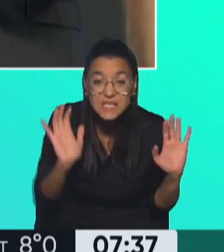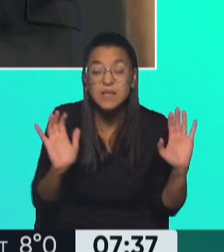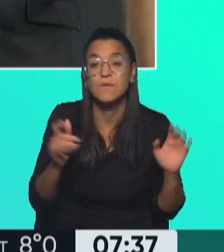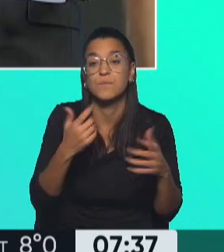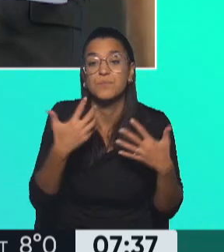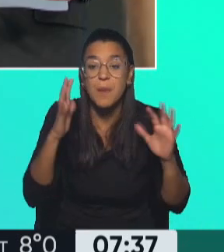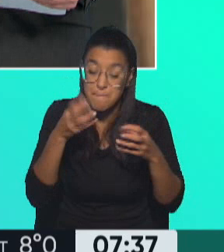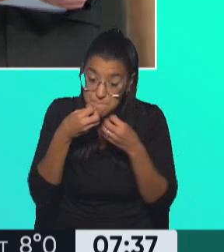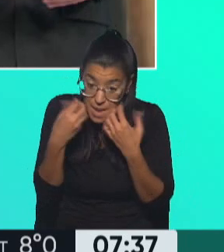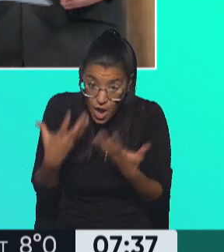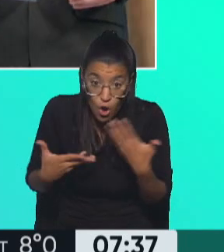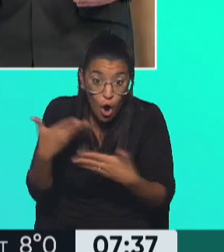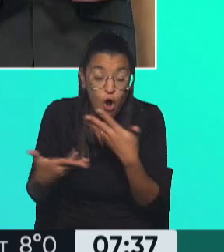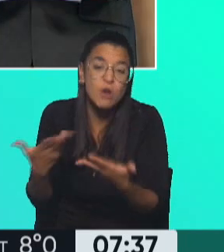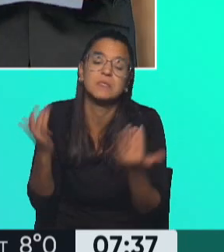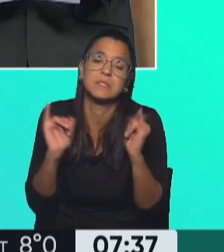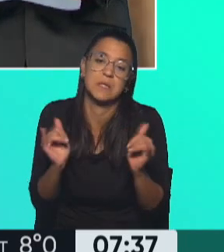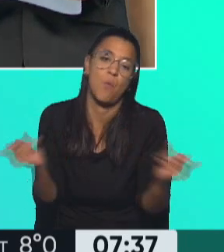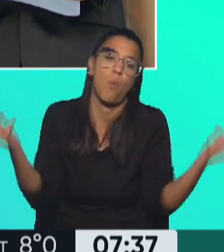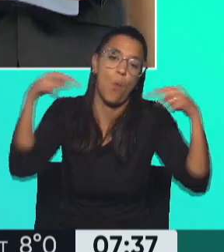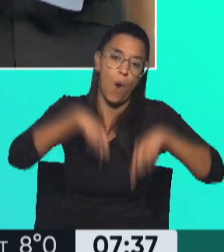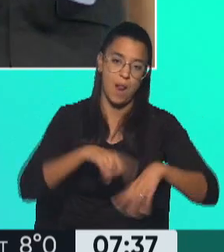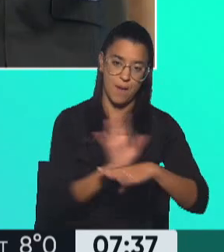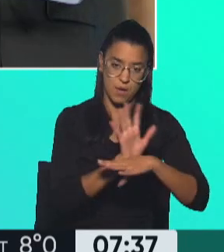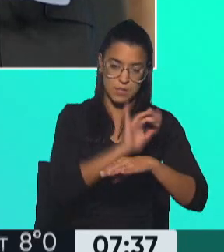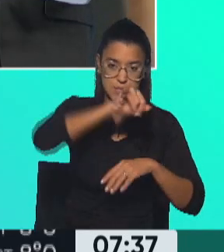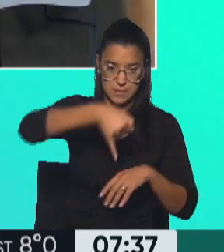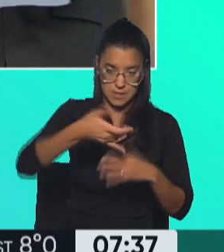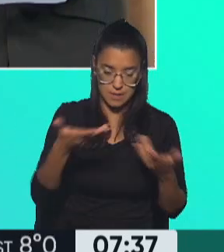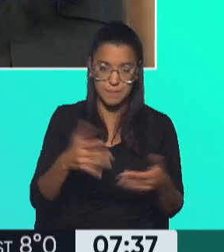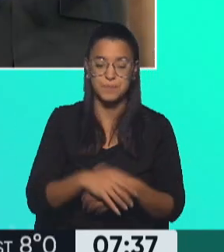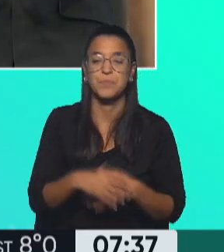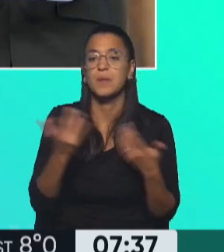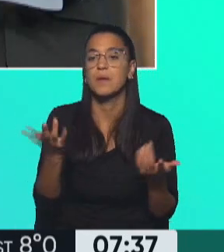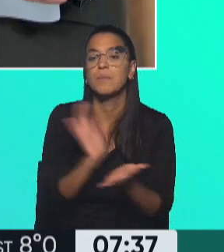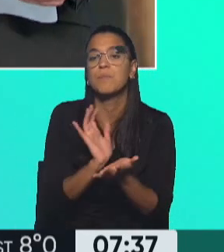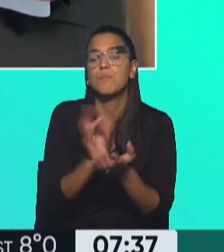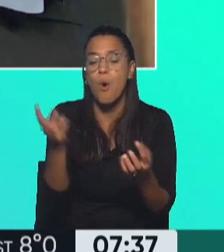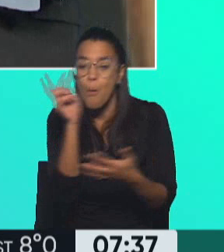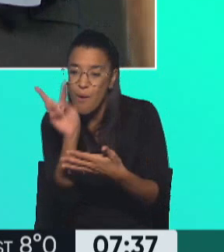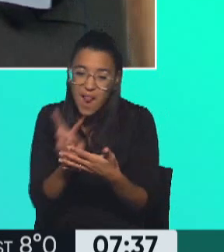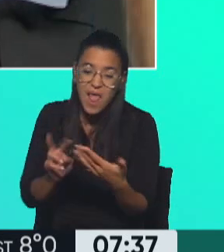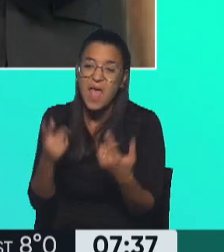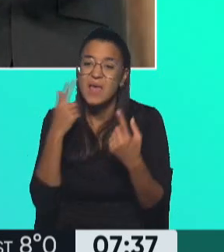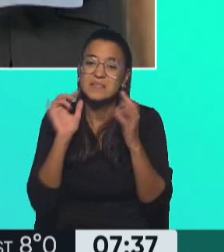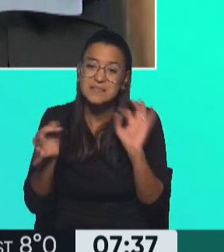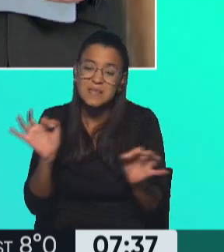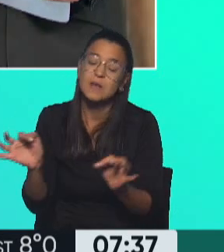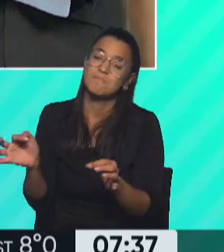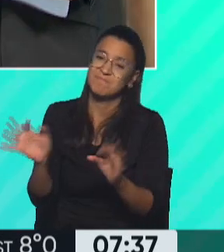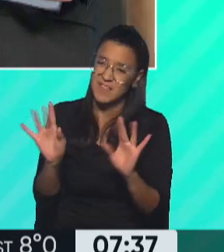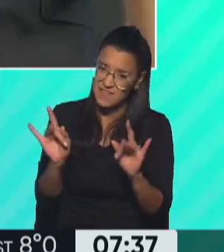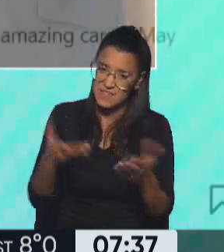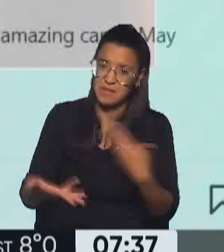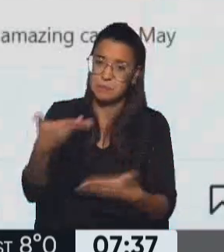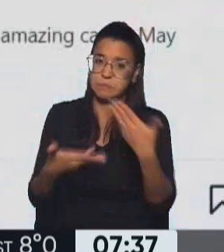si llega a tener alguna mejoría, entonces podría volver a la actuación, más allá de que en las cosas que uno va leyendo parece que sea difícil que esto vuelva